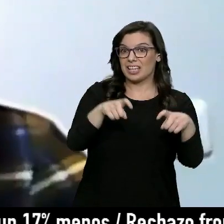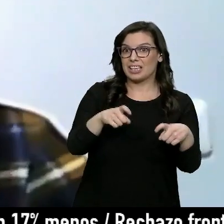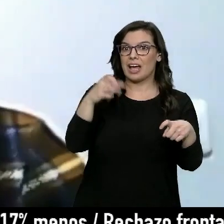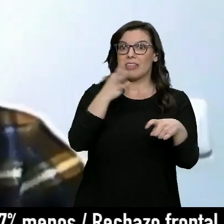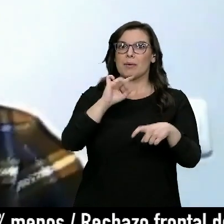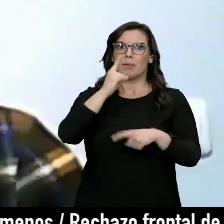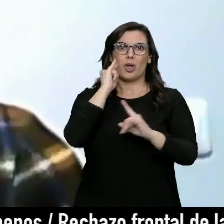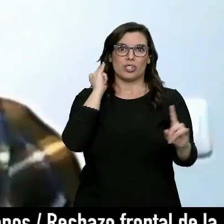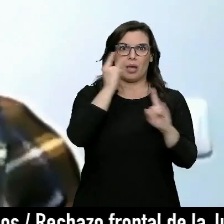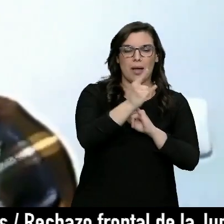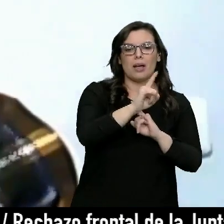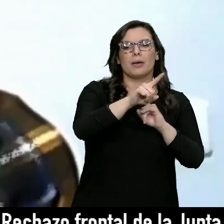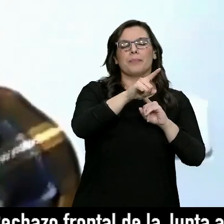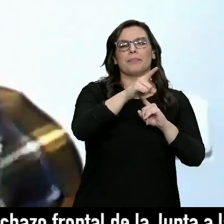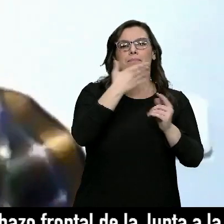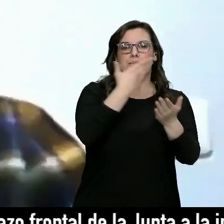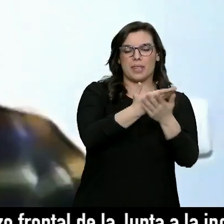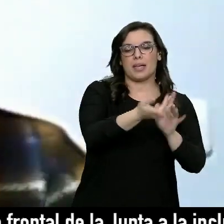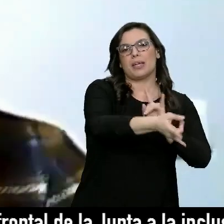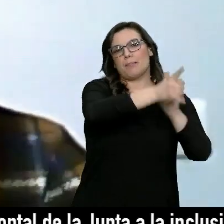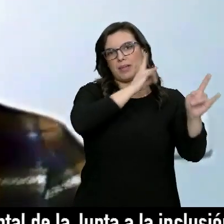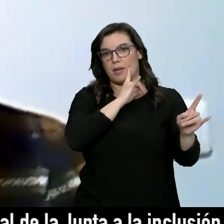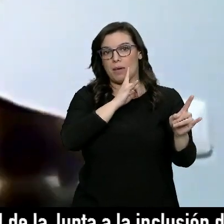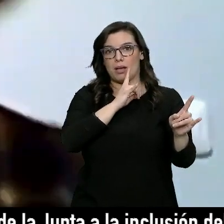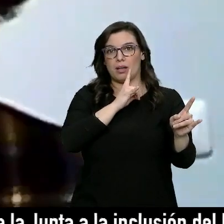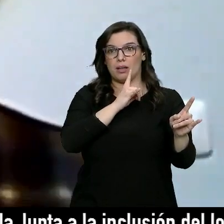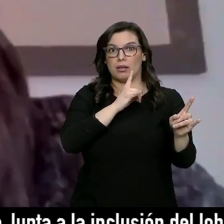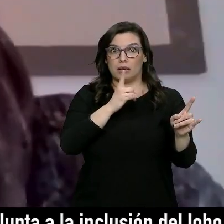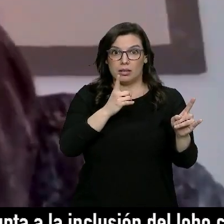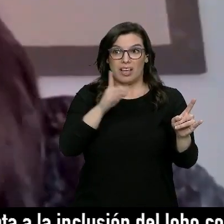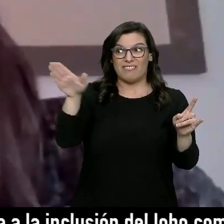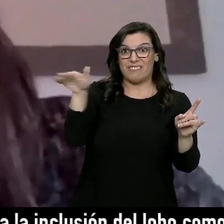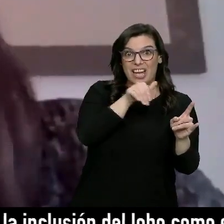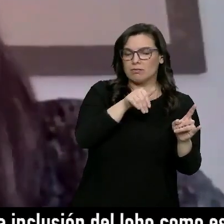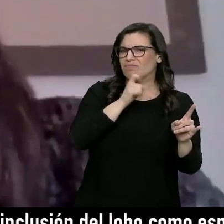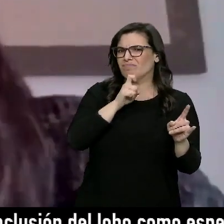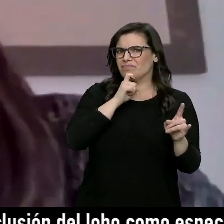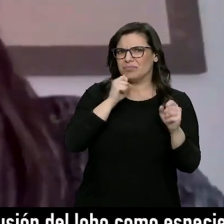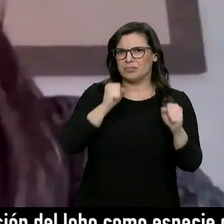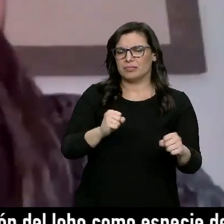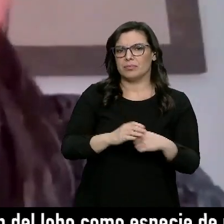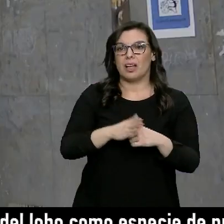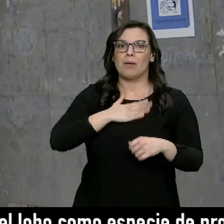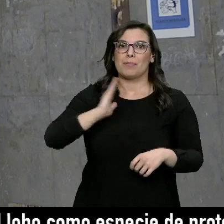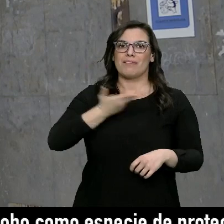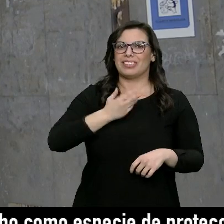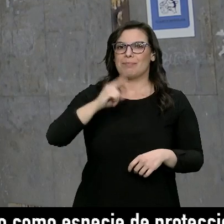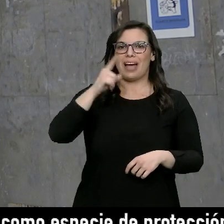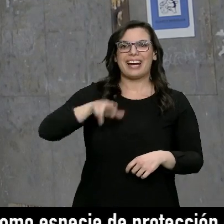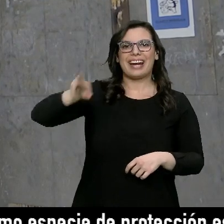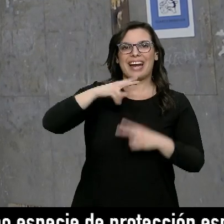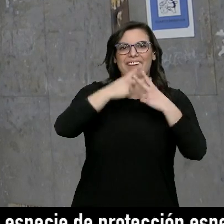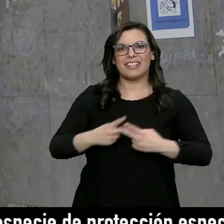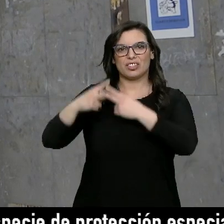la telefónica que te va a llamar. Y bueno, yo creo que puedes estar muriéndote para que te diga vente. A mí lo que me afecta sobre todo es en las revisiones. La saturación